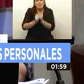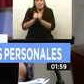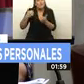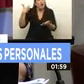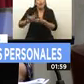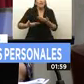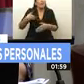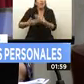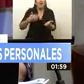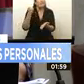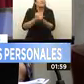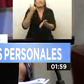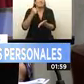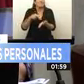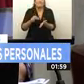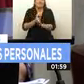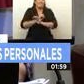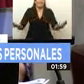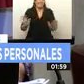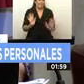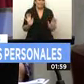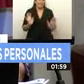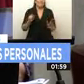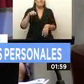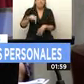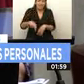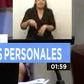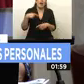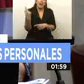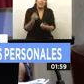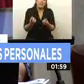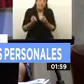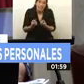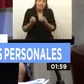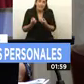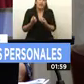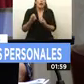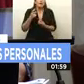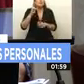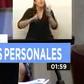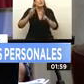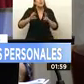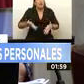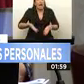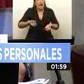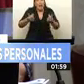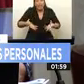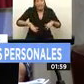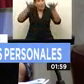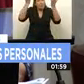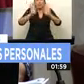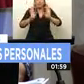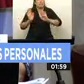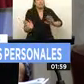es esto una experiencia muy importante derivada de nuestro proceso y puesto que necesitamos itar la inflación para seguir adelante con